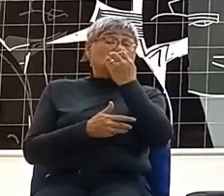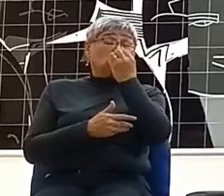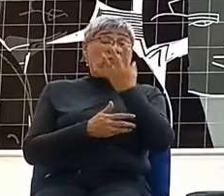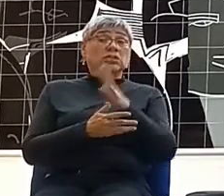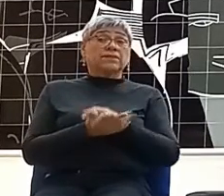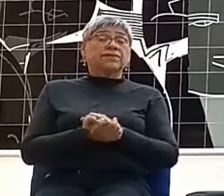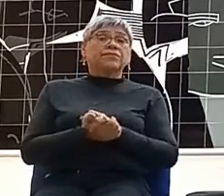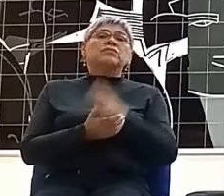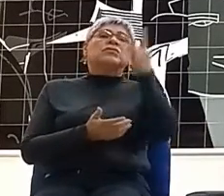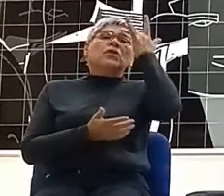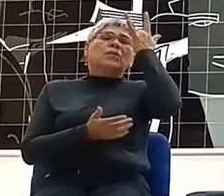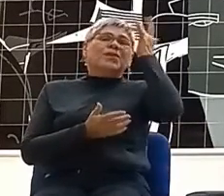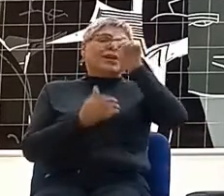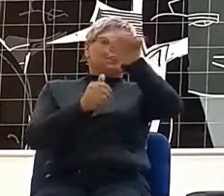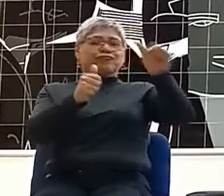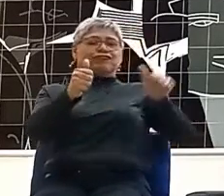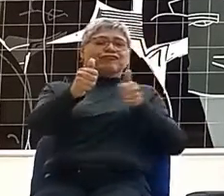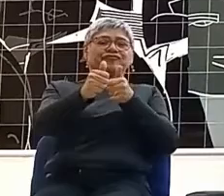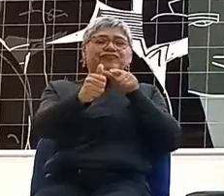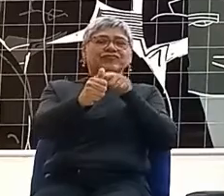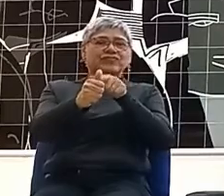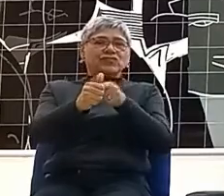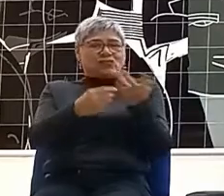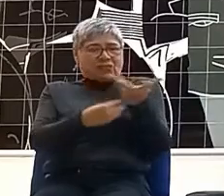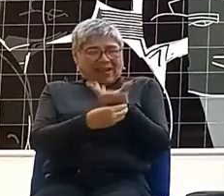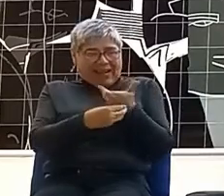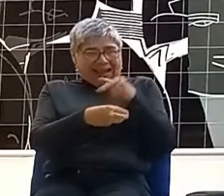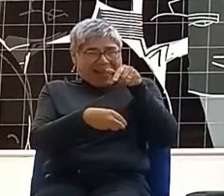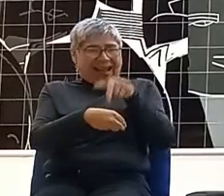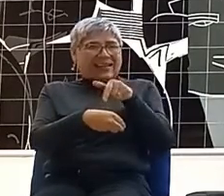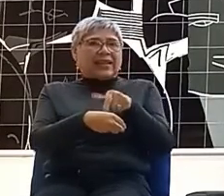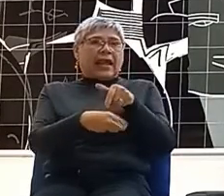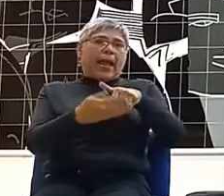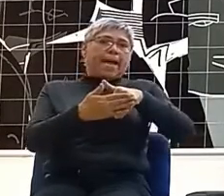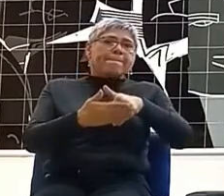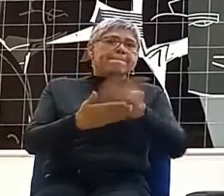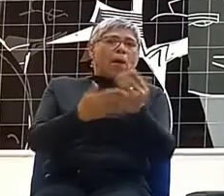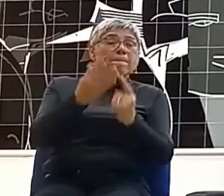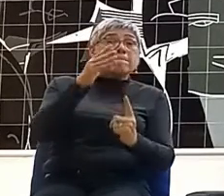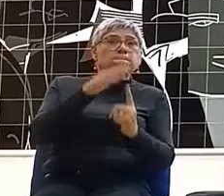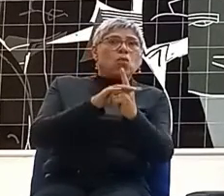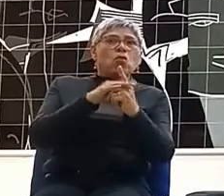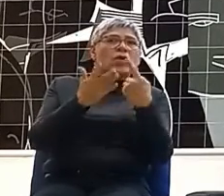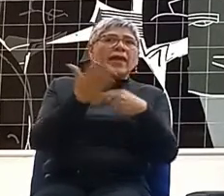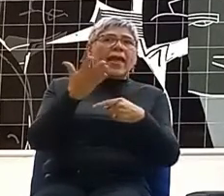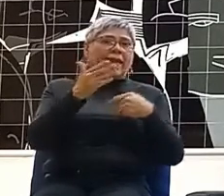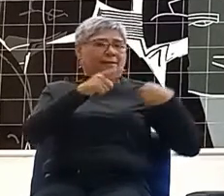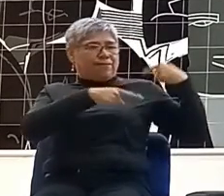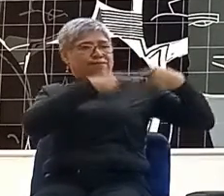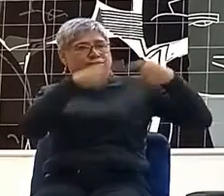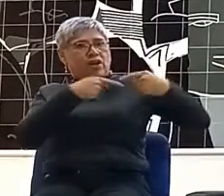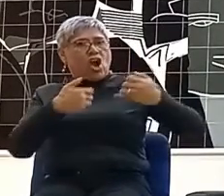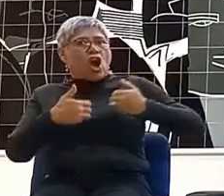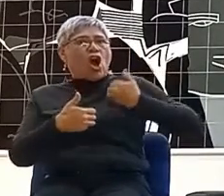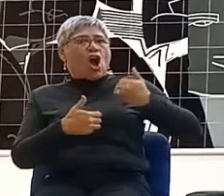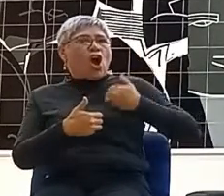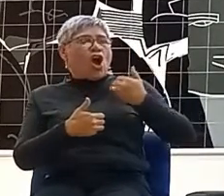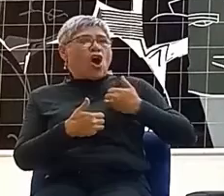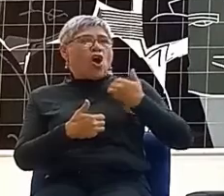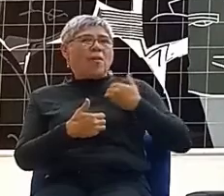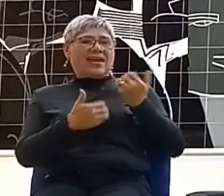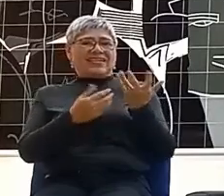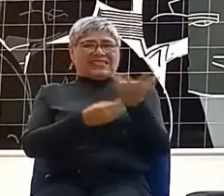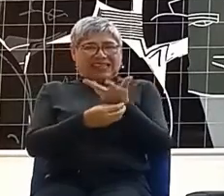porque tras de ese suplemento cultural de las artes empieza a emerger una generación de jóvenes,